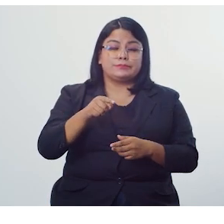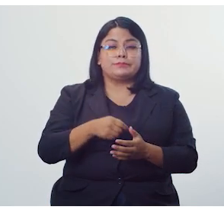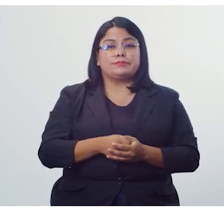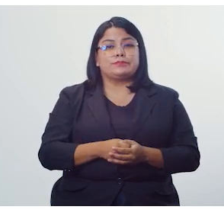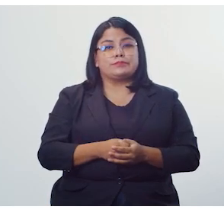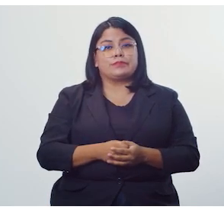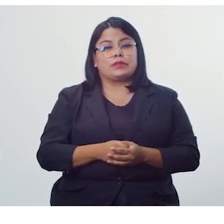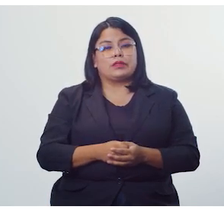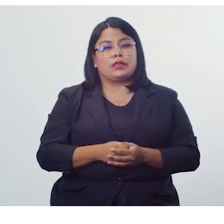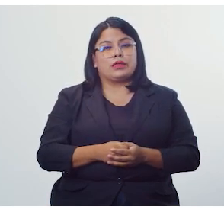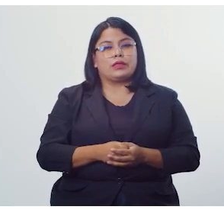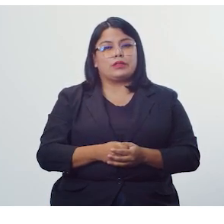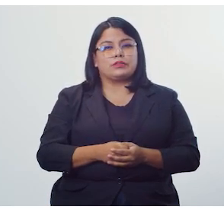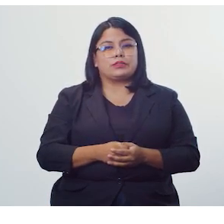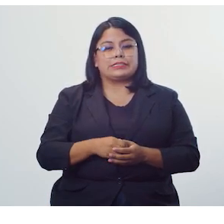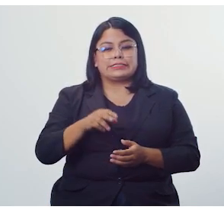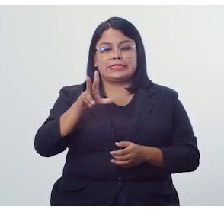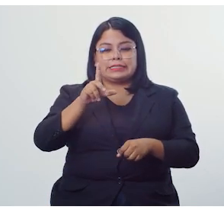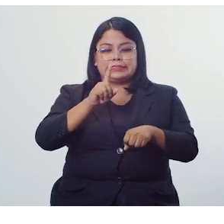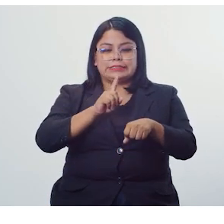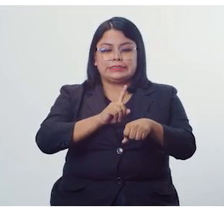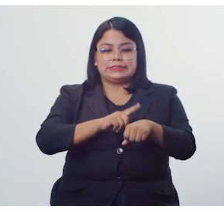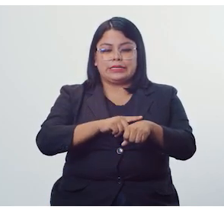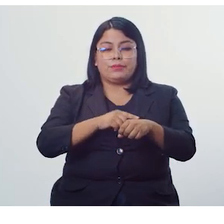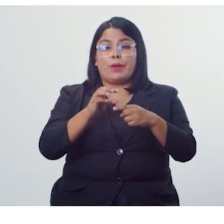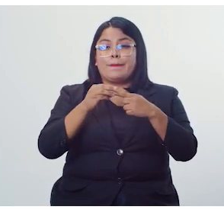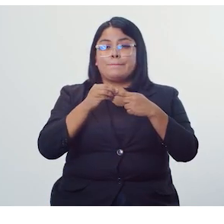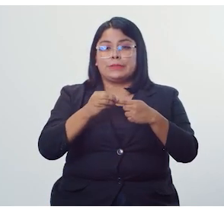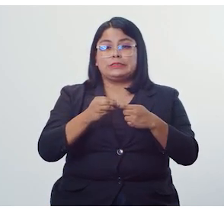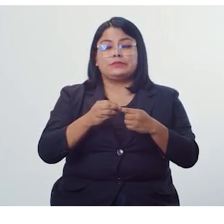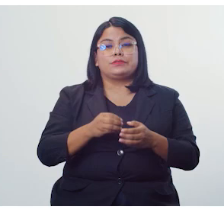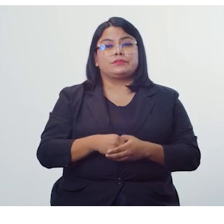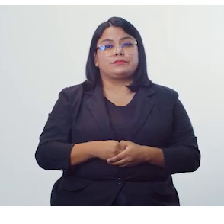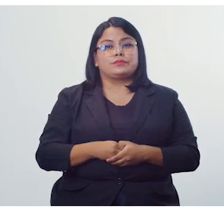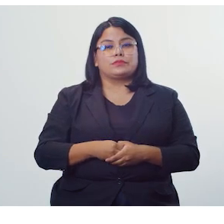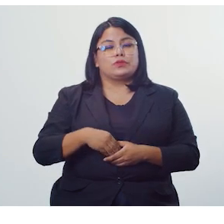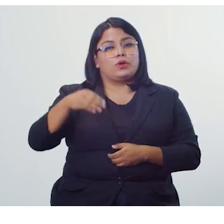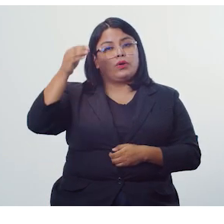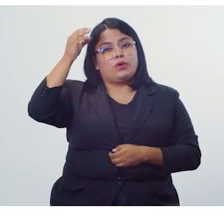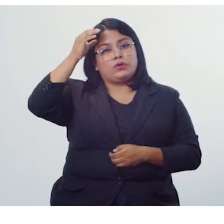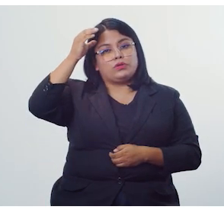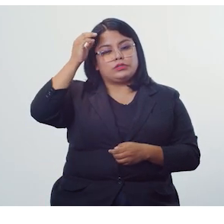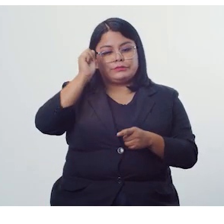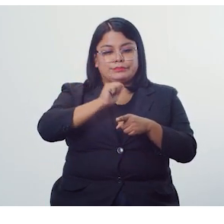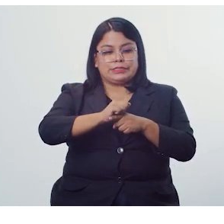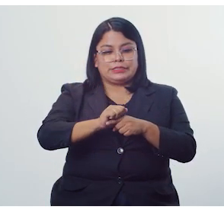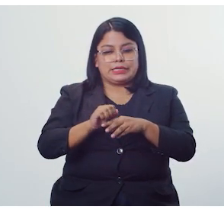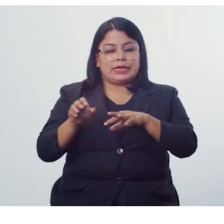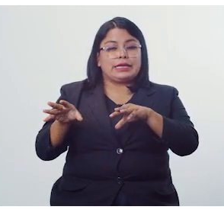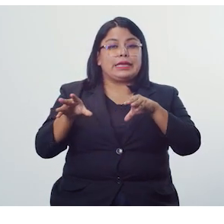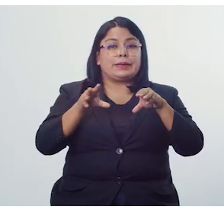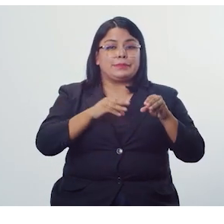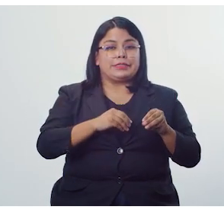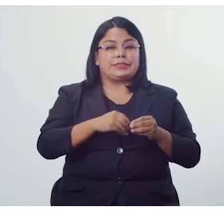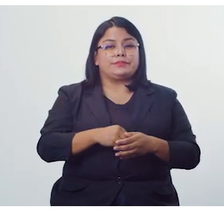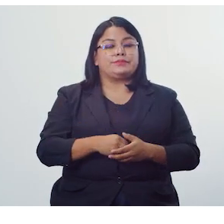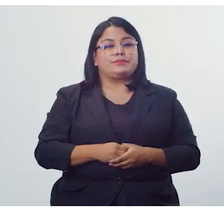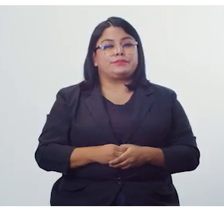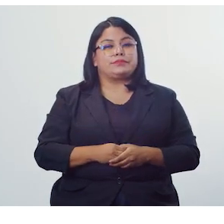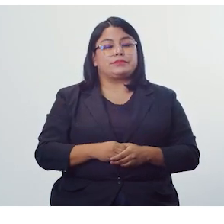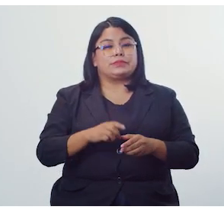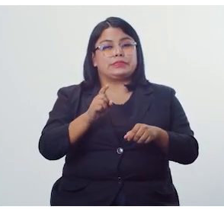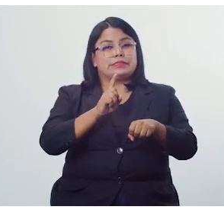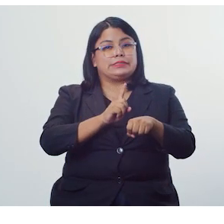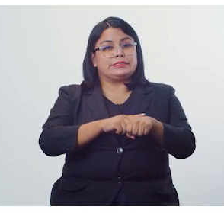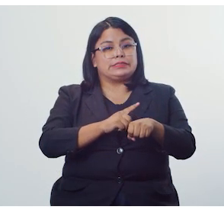sección se corresponde con 3 momentos específicos: conoce, practica y aplica. En